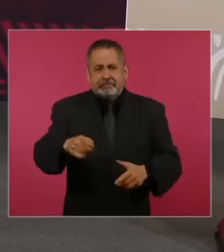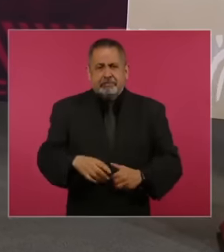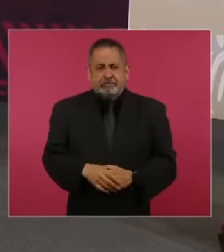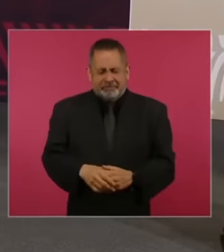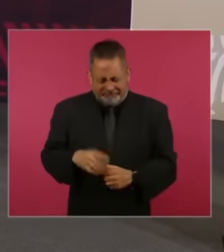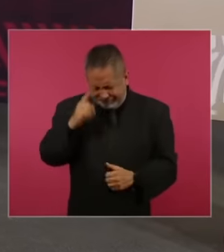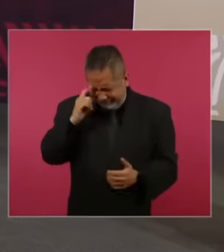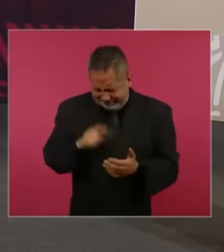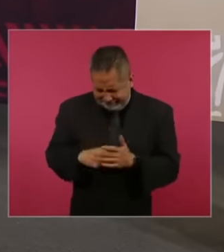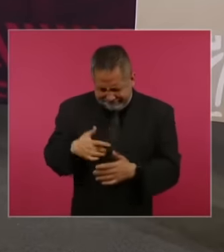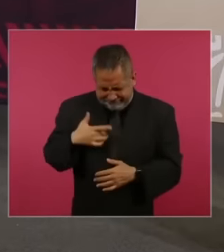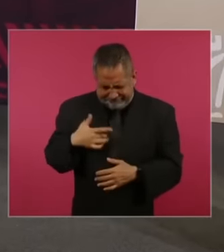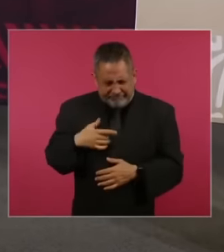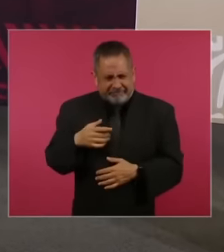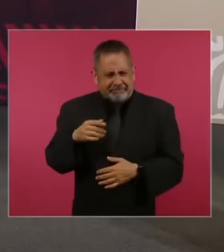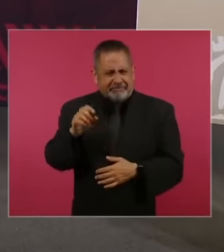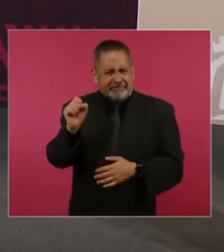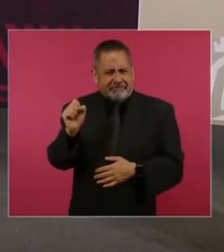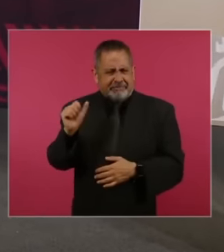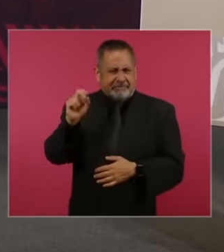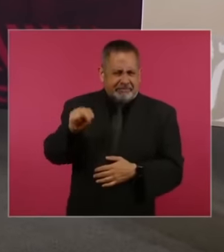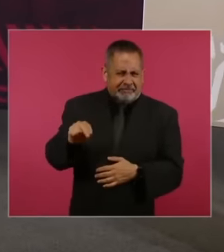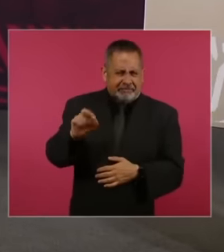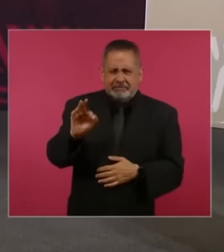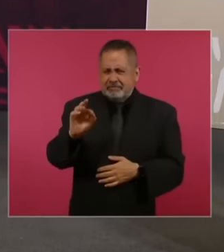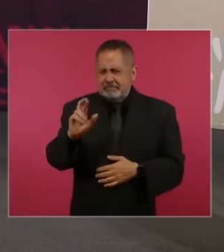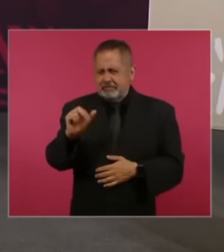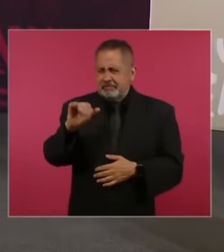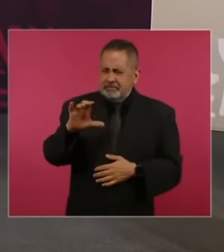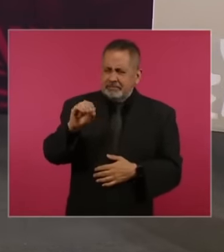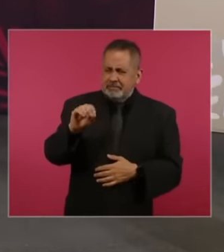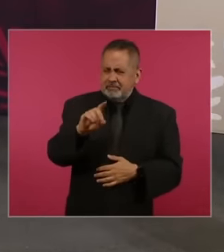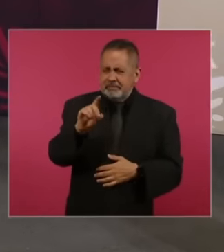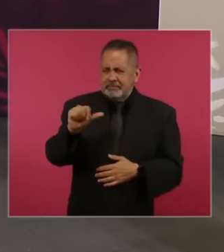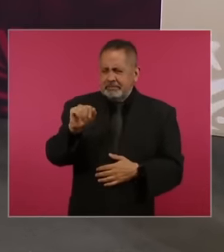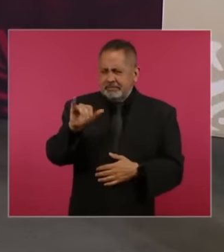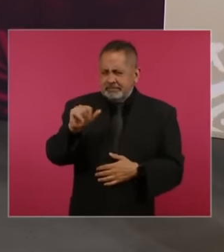Yo creo que es de San Francisco de Asís.